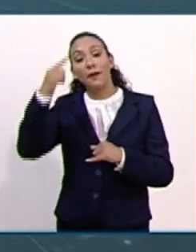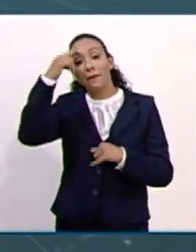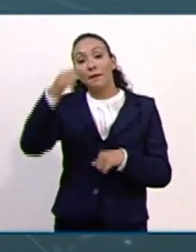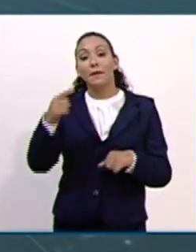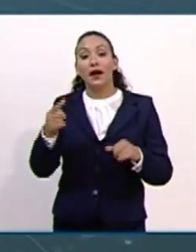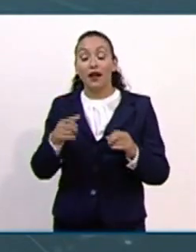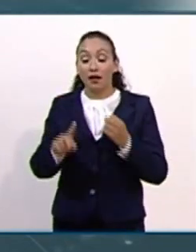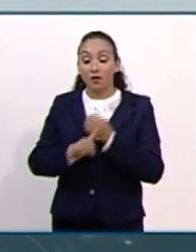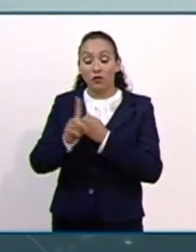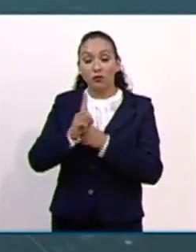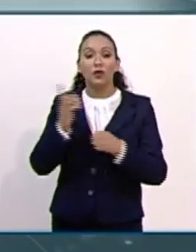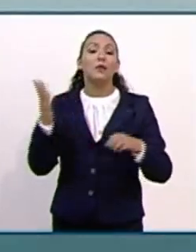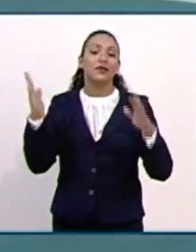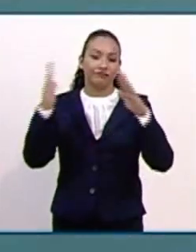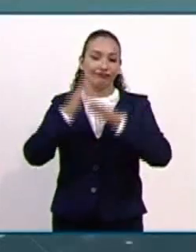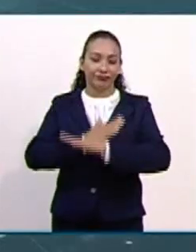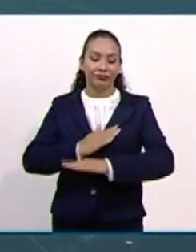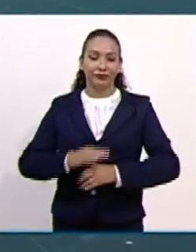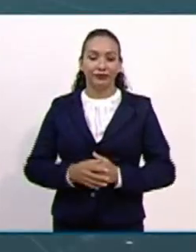de Controversias.